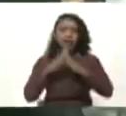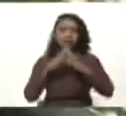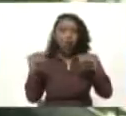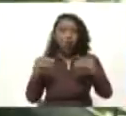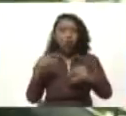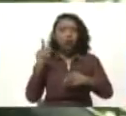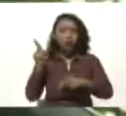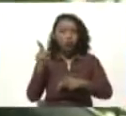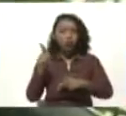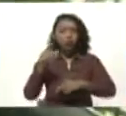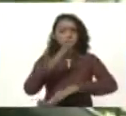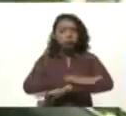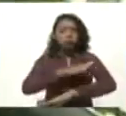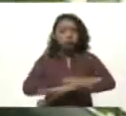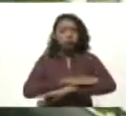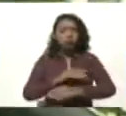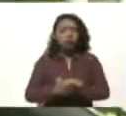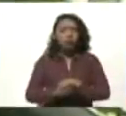por toda su